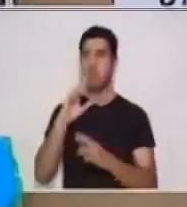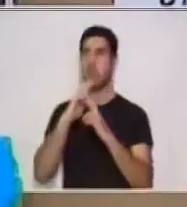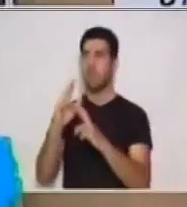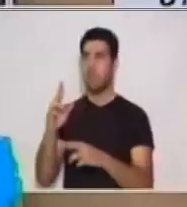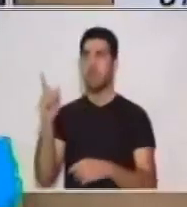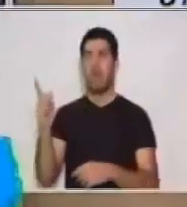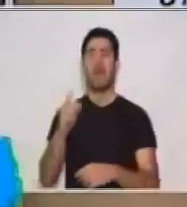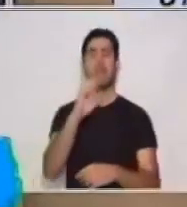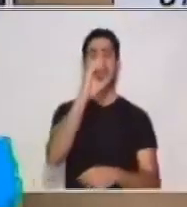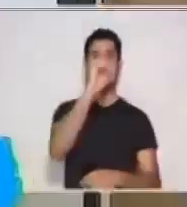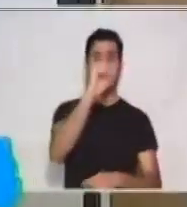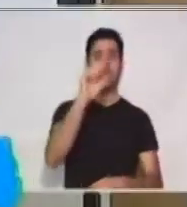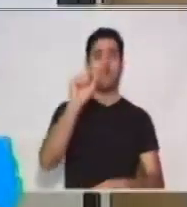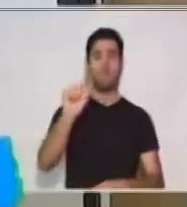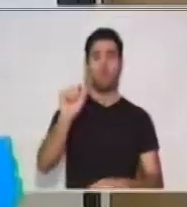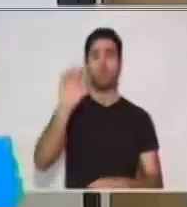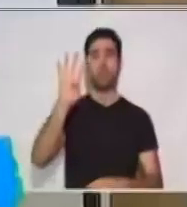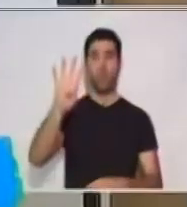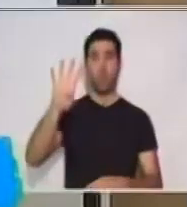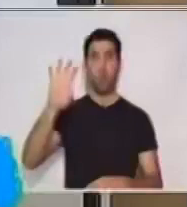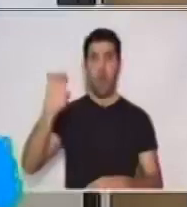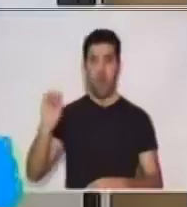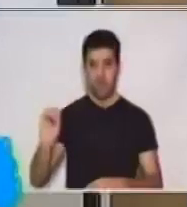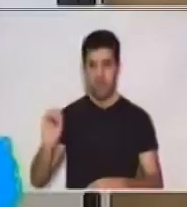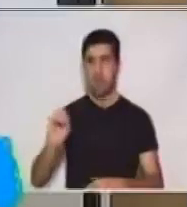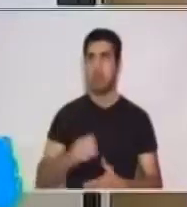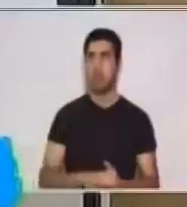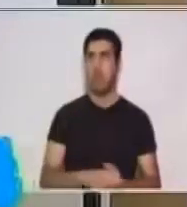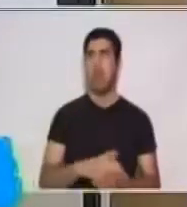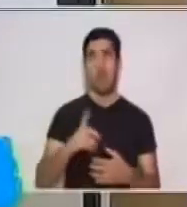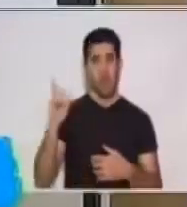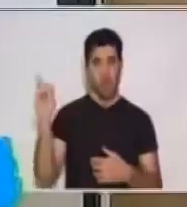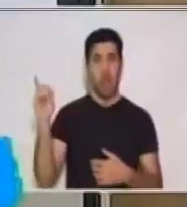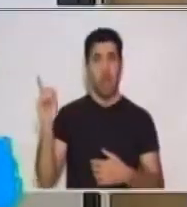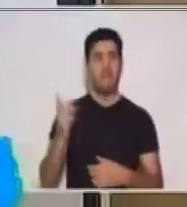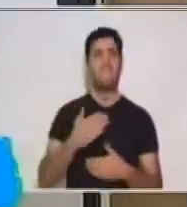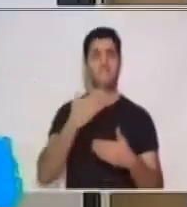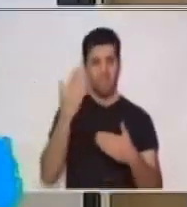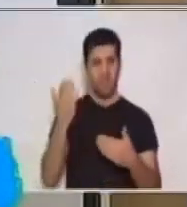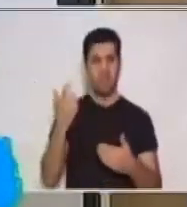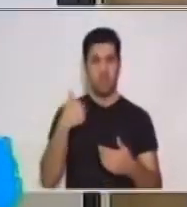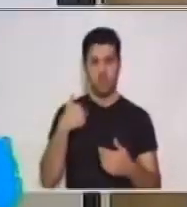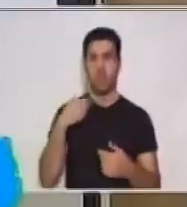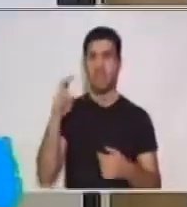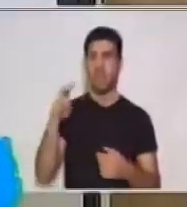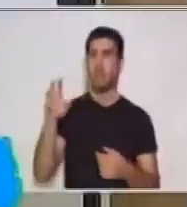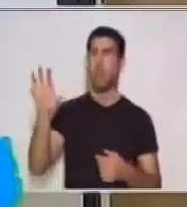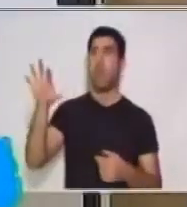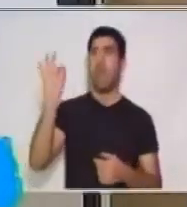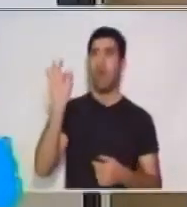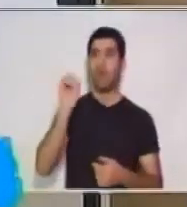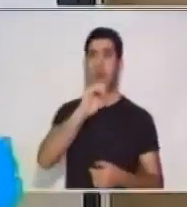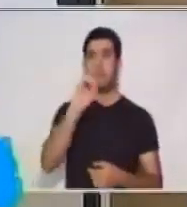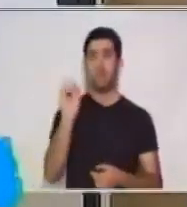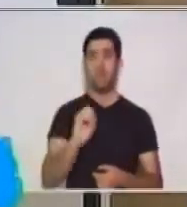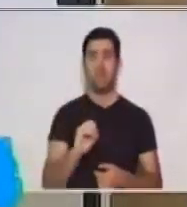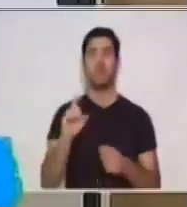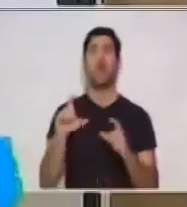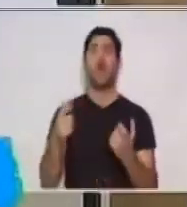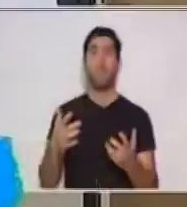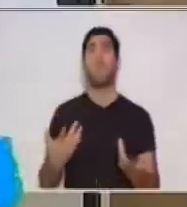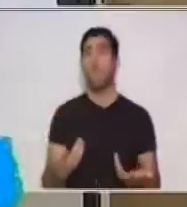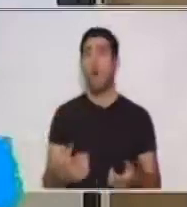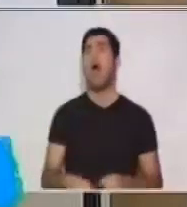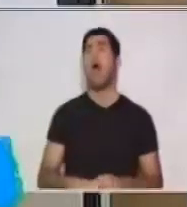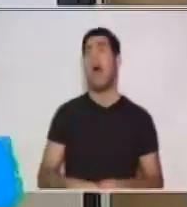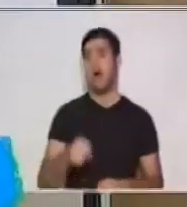Ese es el decimal que necesito para encontrar el porcentaje, ¿verdad? ¿Qué tengo que hacer para encontrar el porcentaje? Habíamos dicho